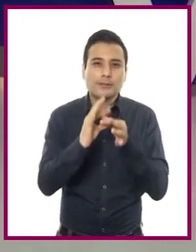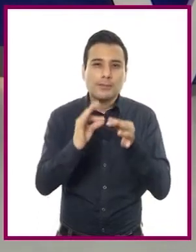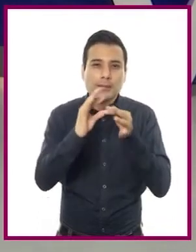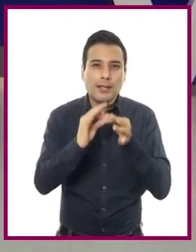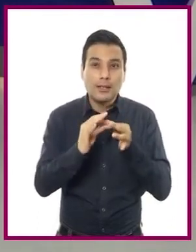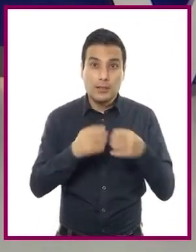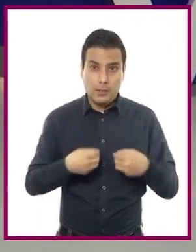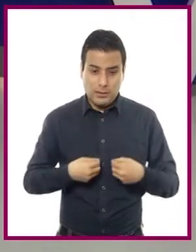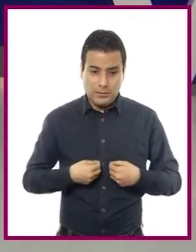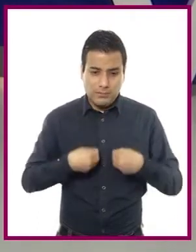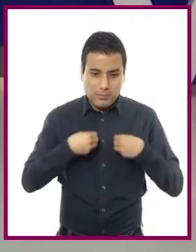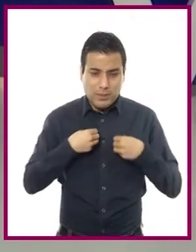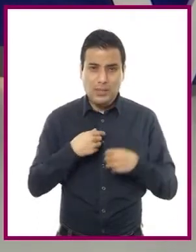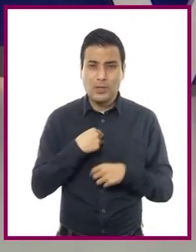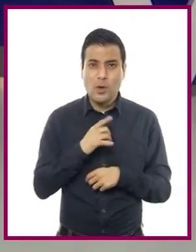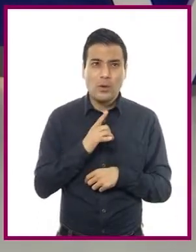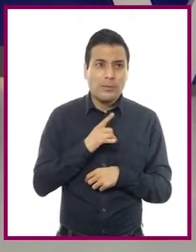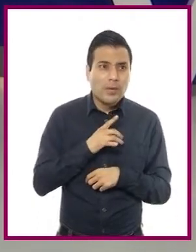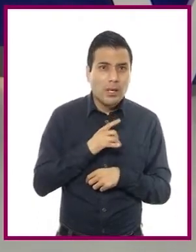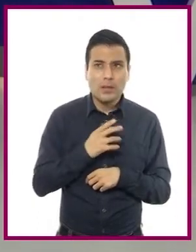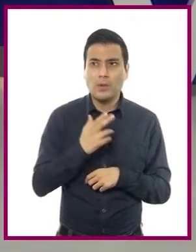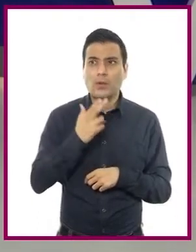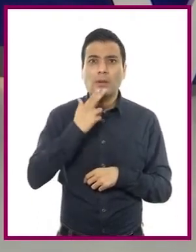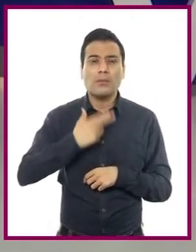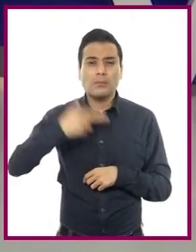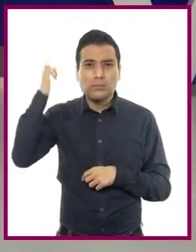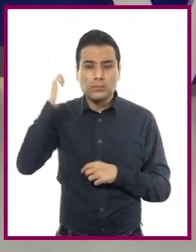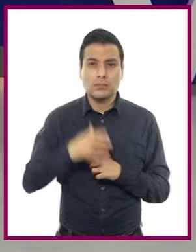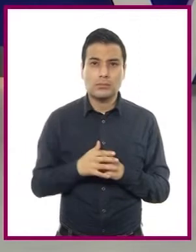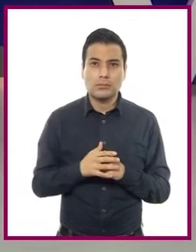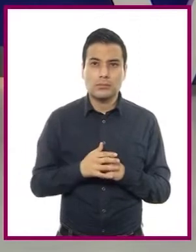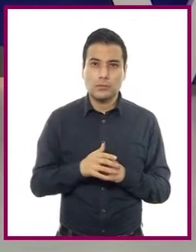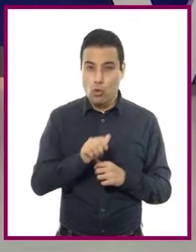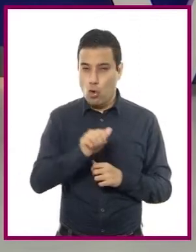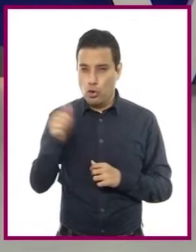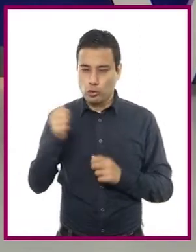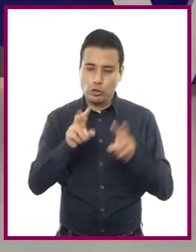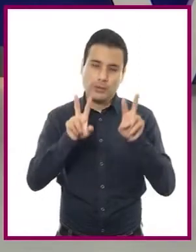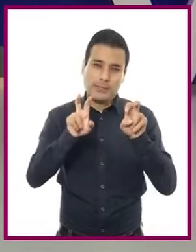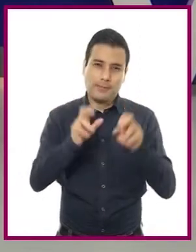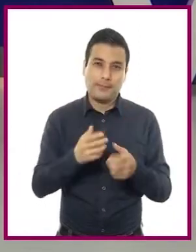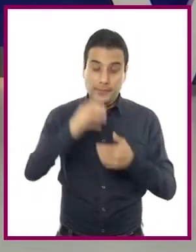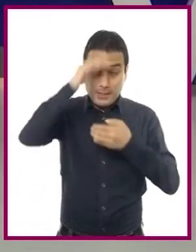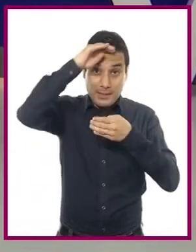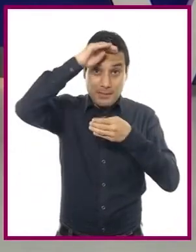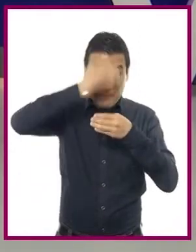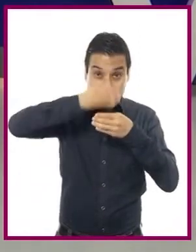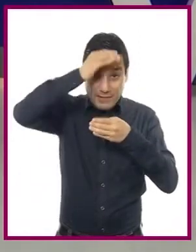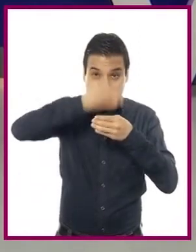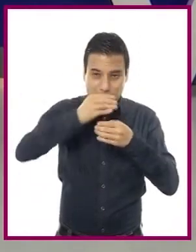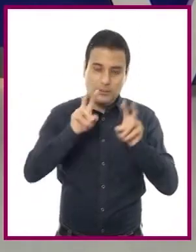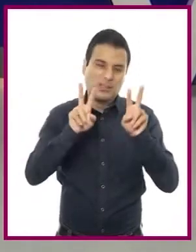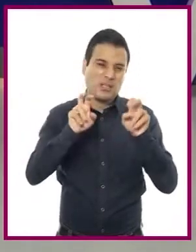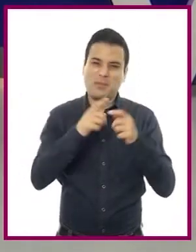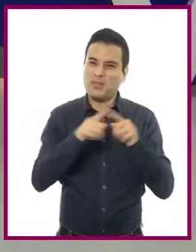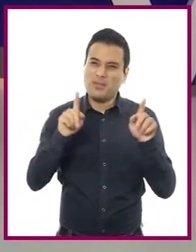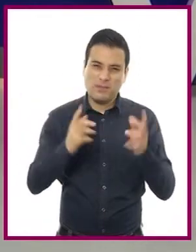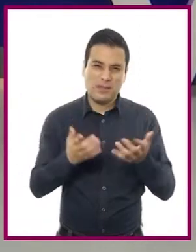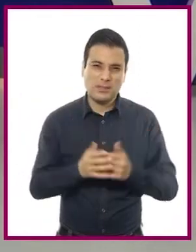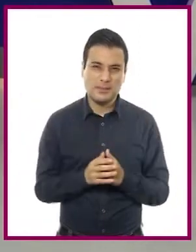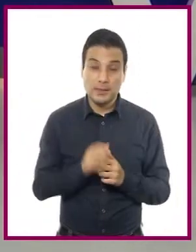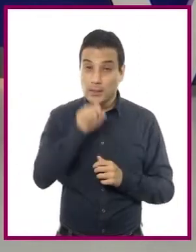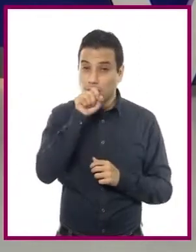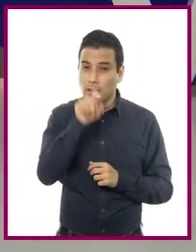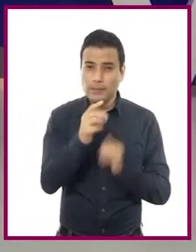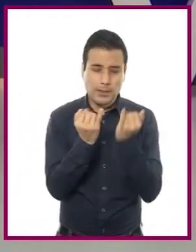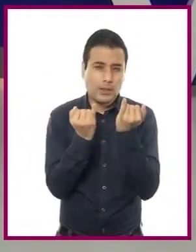a la vida y menciona el suicidio, a leer un poema de la época medieval. Lo mismo sucede con un